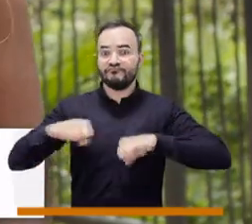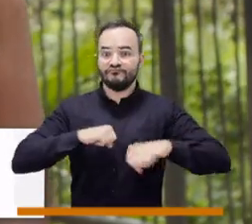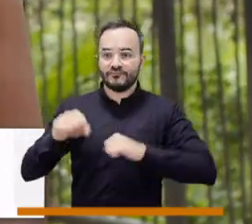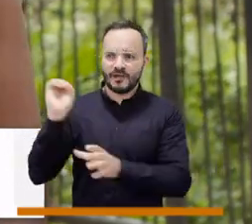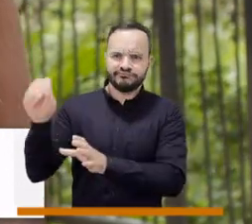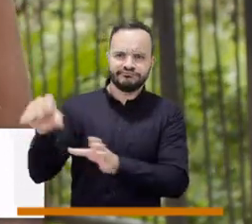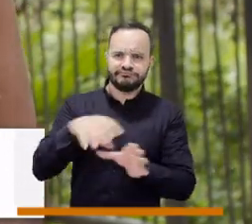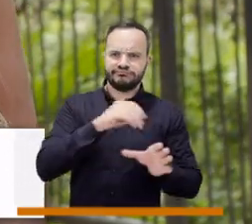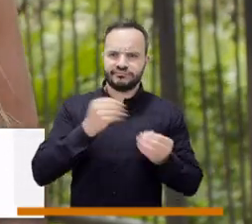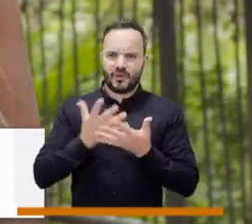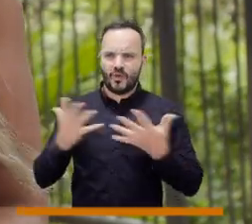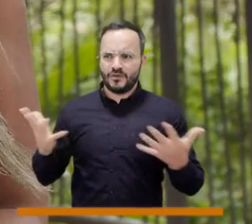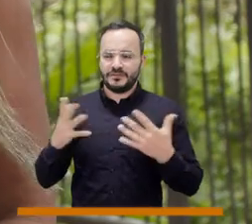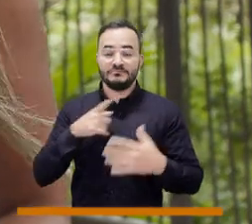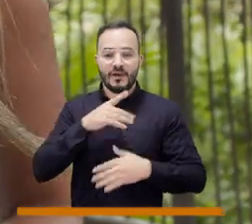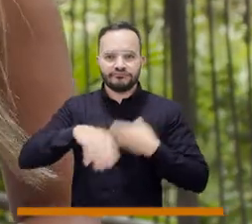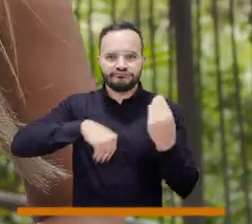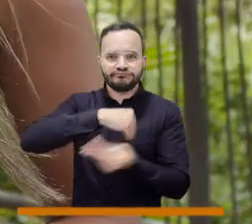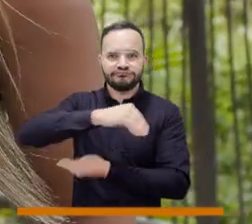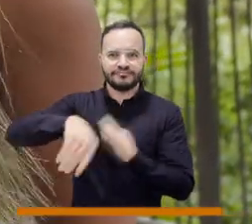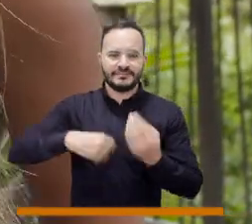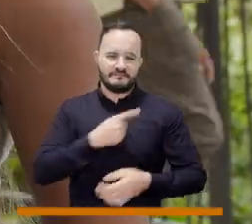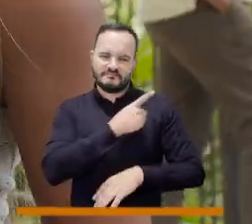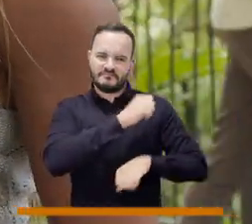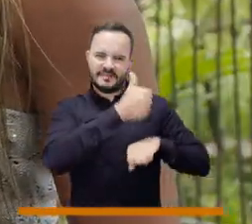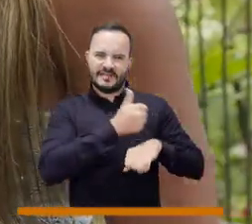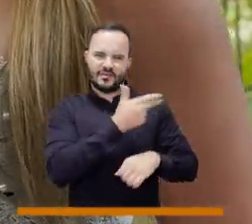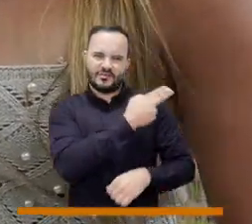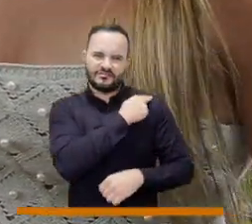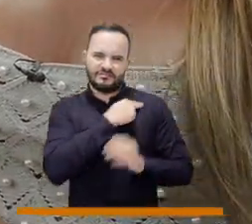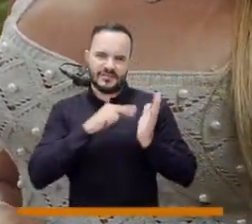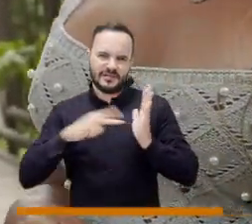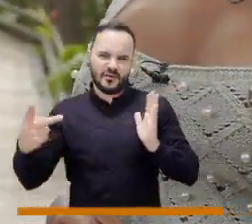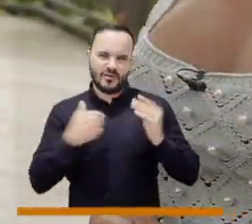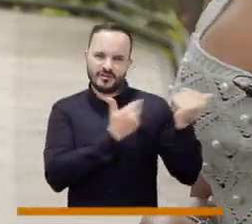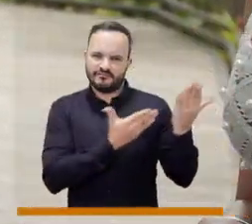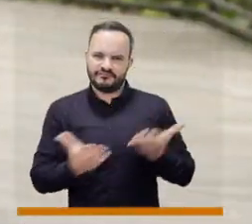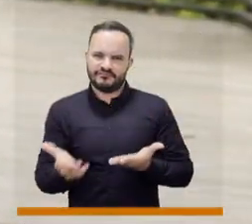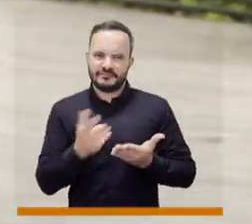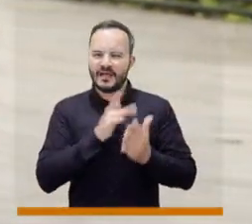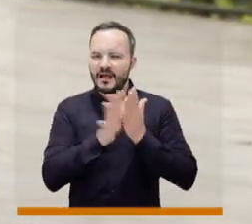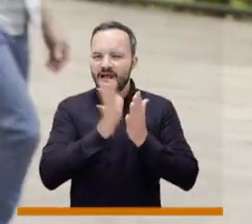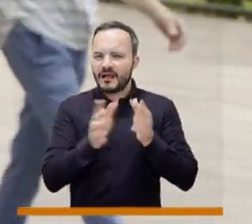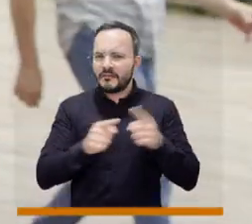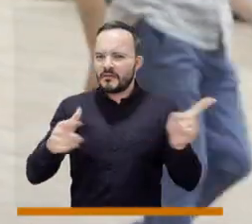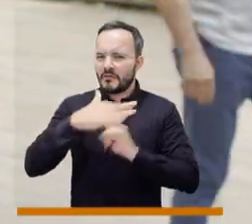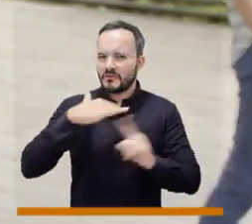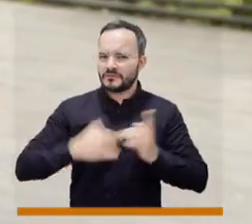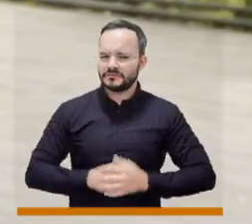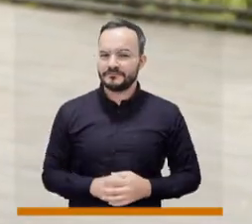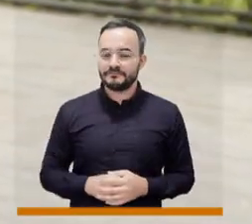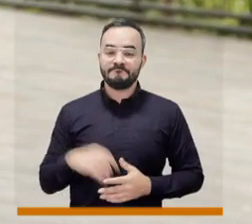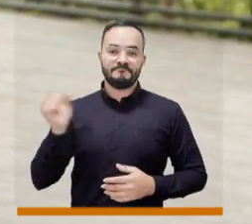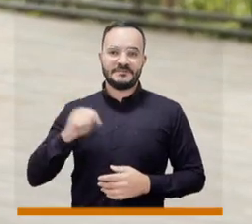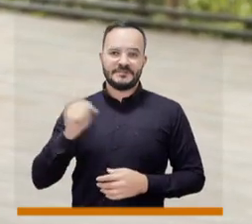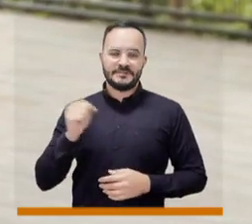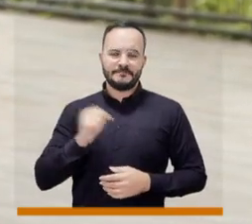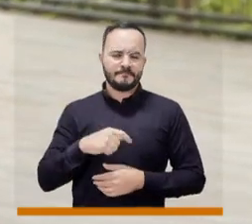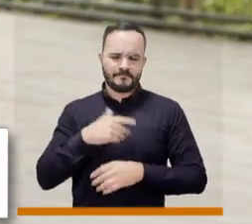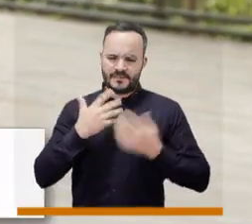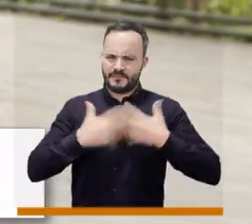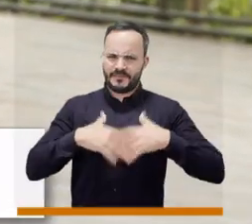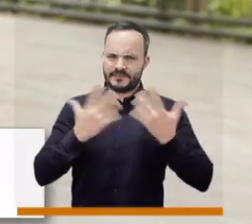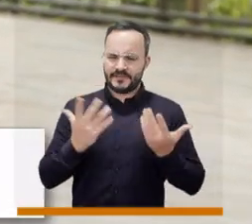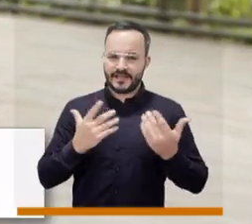David Correa, director de tecnología, que nos cuente? Bienvenido, Juan David. Mafe, muchas gracias. EatCloud es una plataforma que le ayuda a